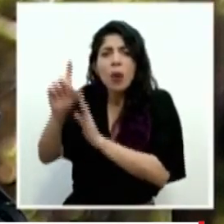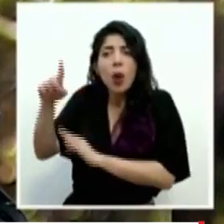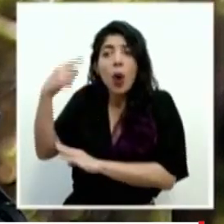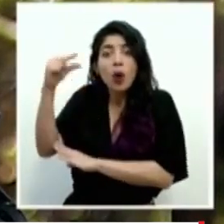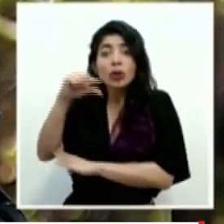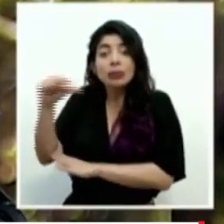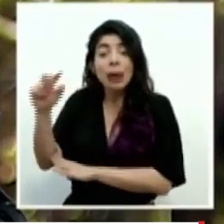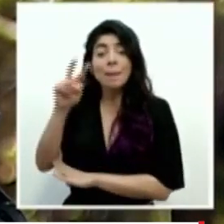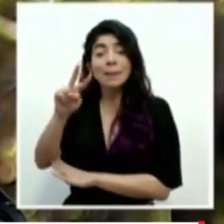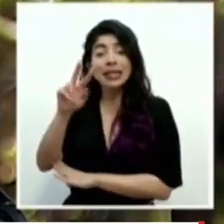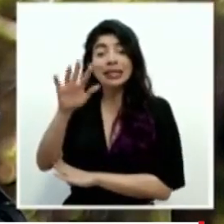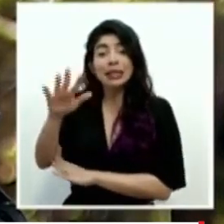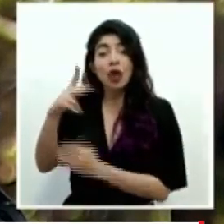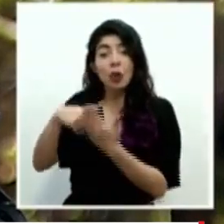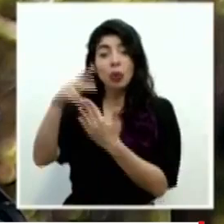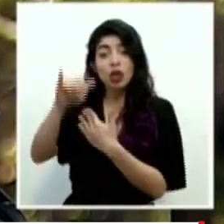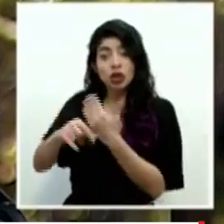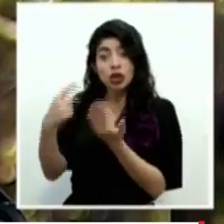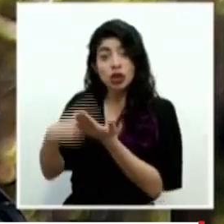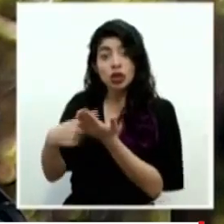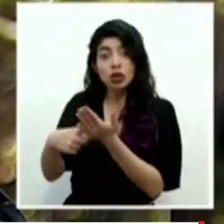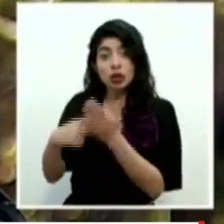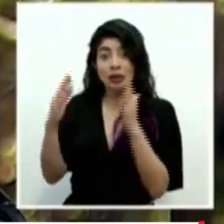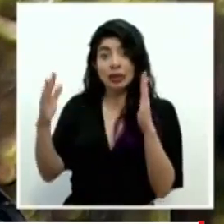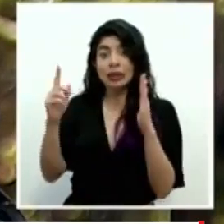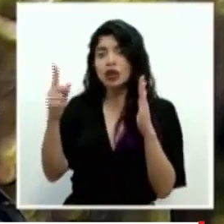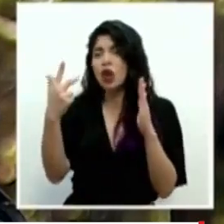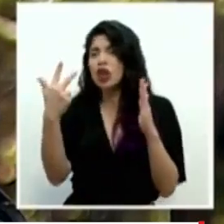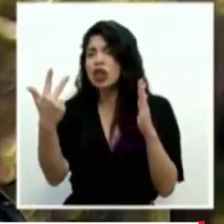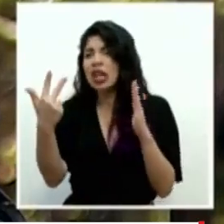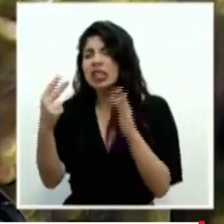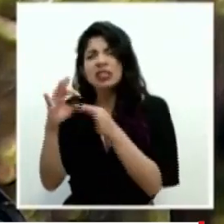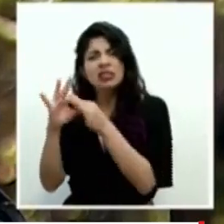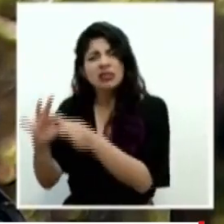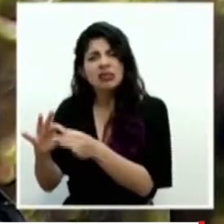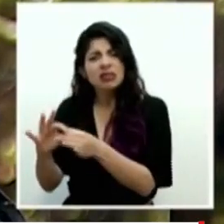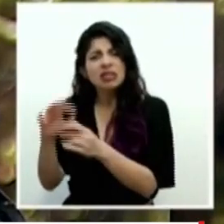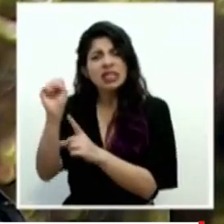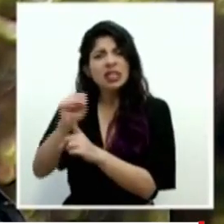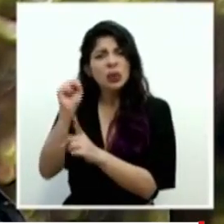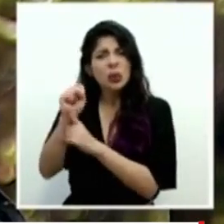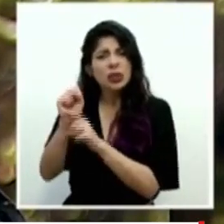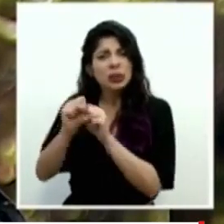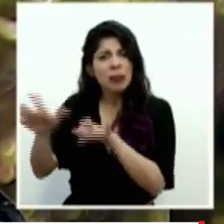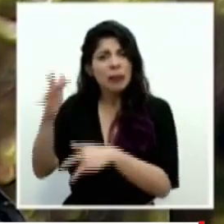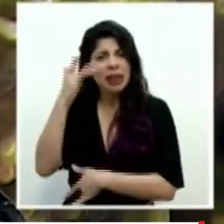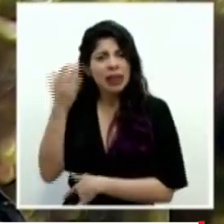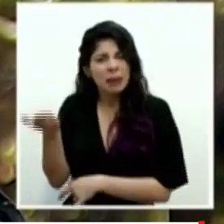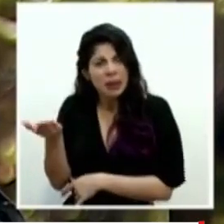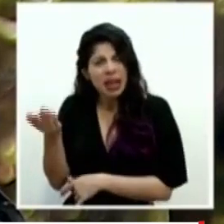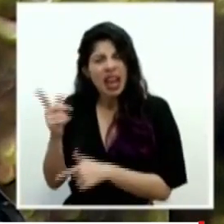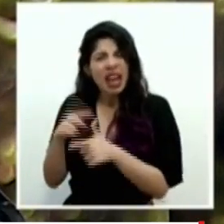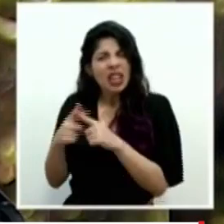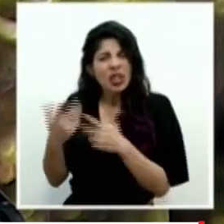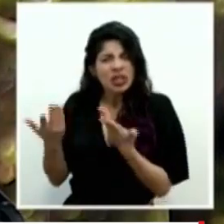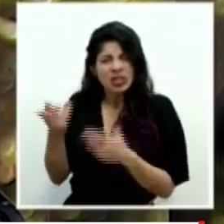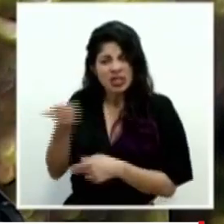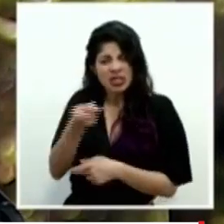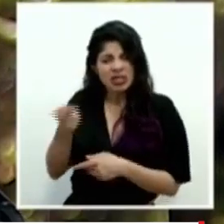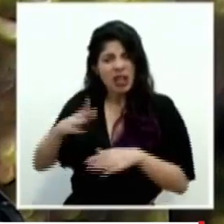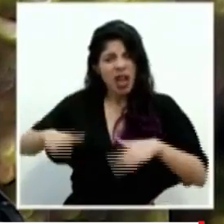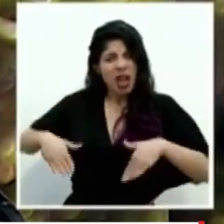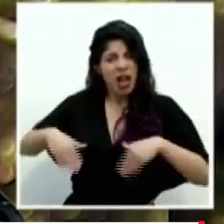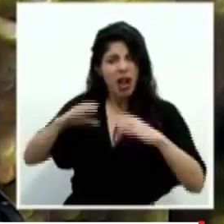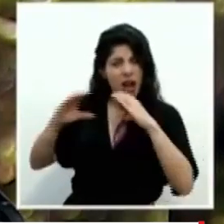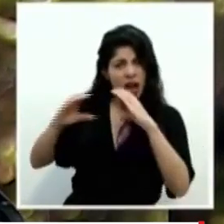de 25 proyectos que van a discutir, solamente 3 beneficiarían la situación de la pandemia. Entonces, ¿qué nivel de comunicación